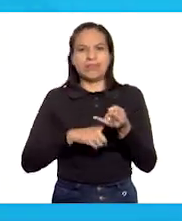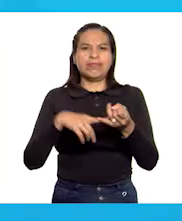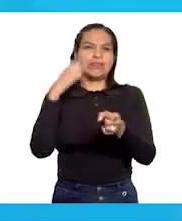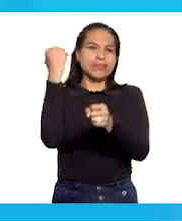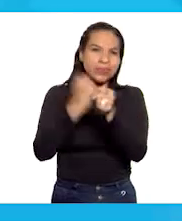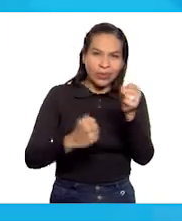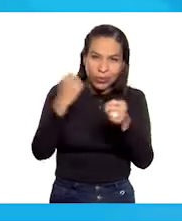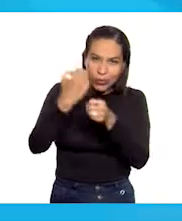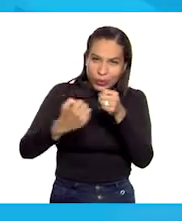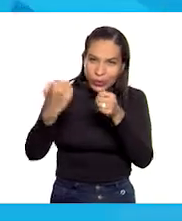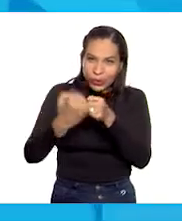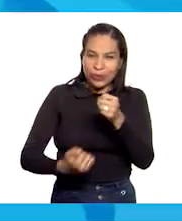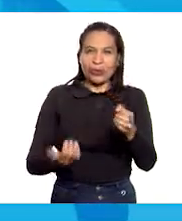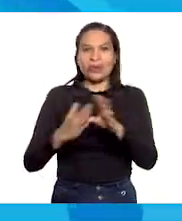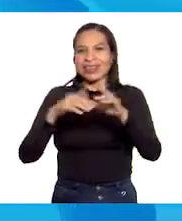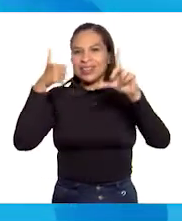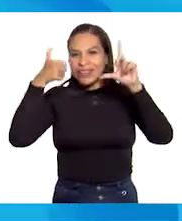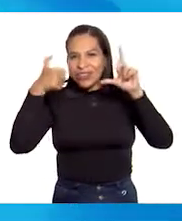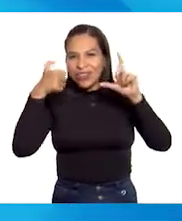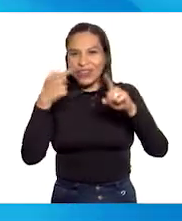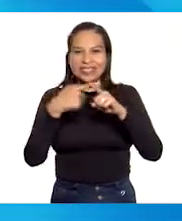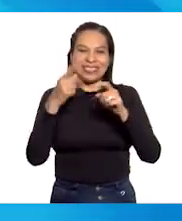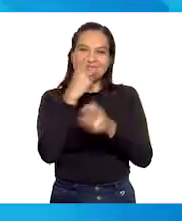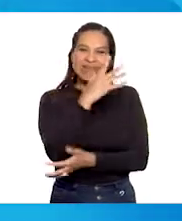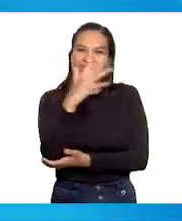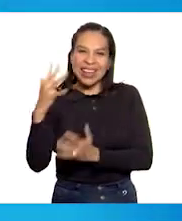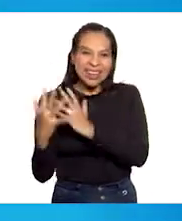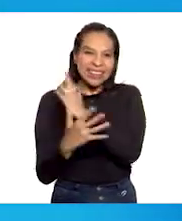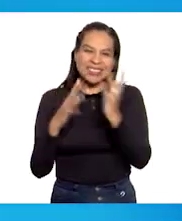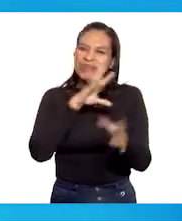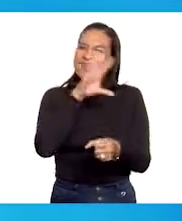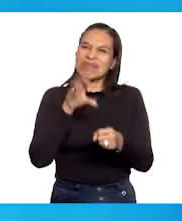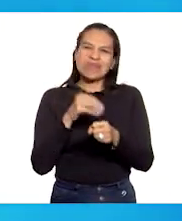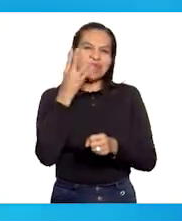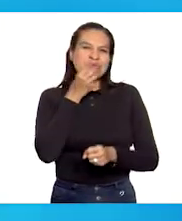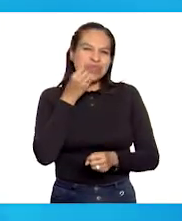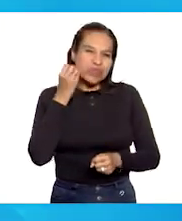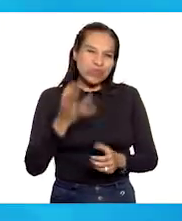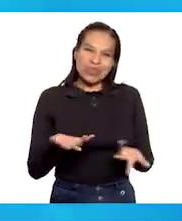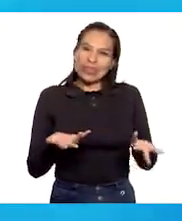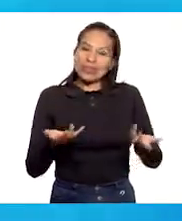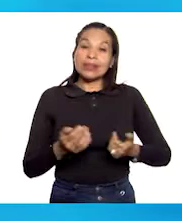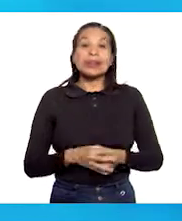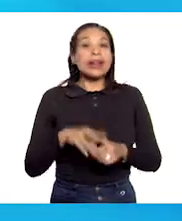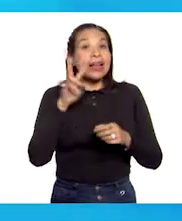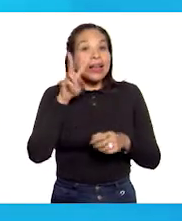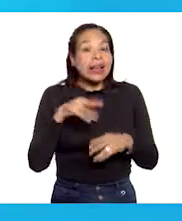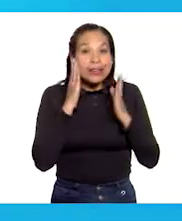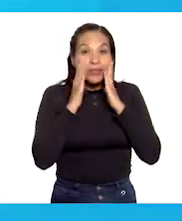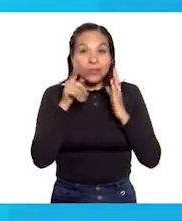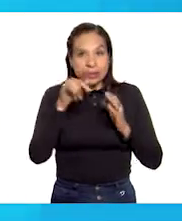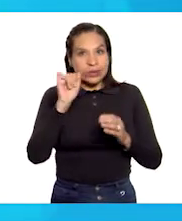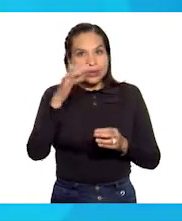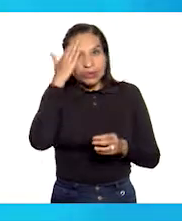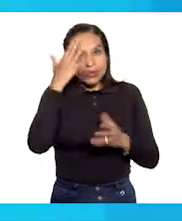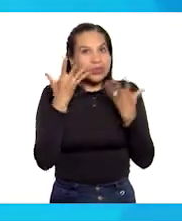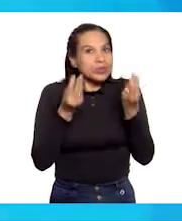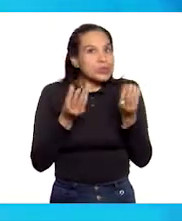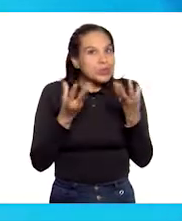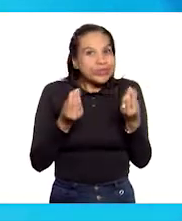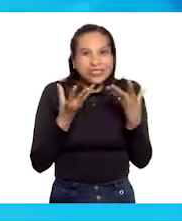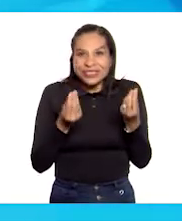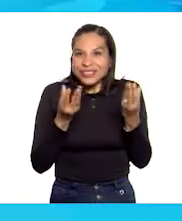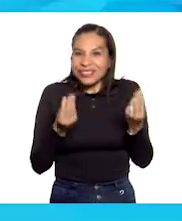sus esculturas, retratos, paisajes, un montón de cosas. ¿Y usted conoce muchos,